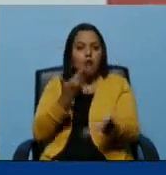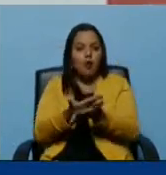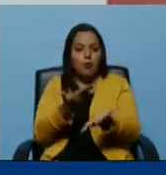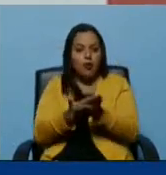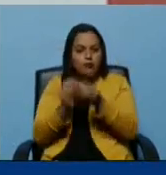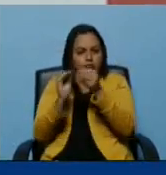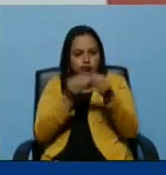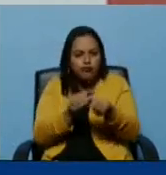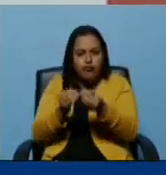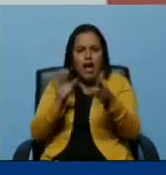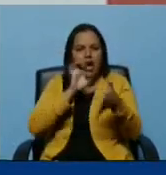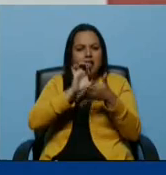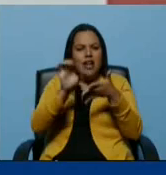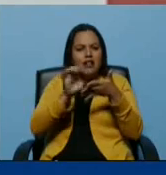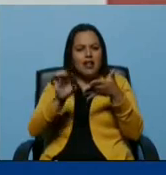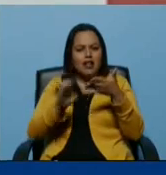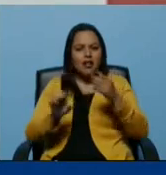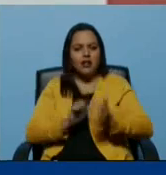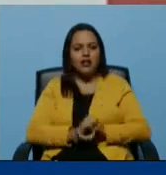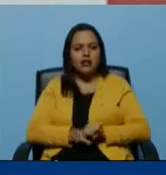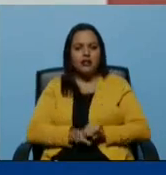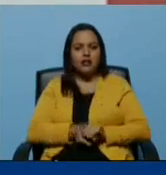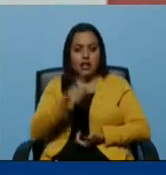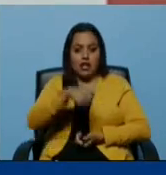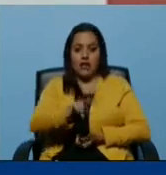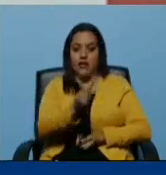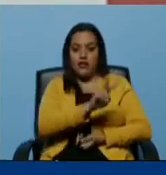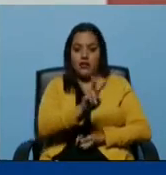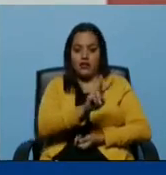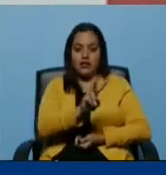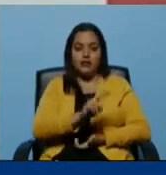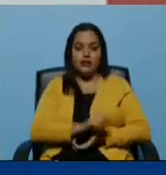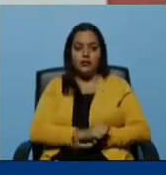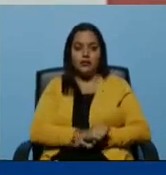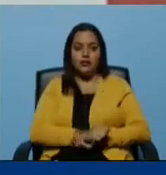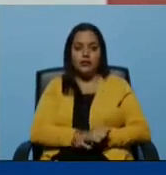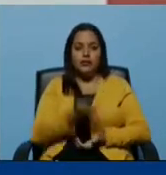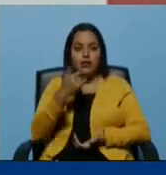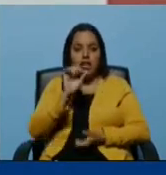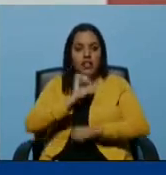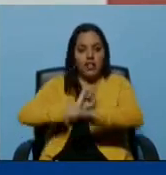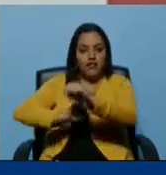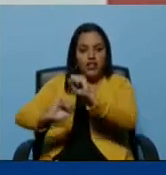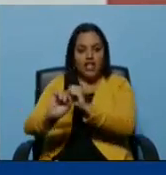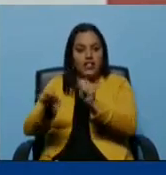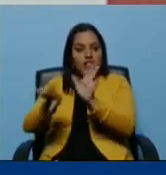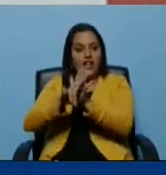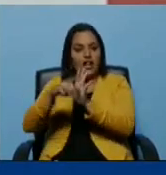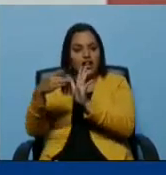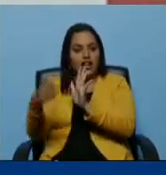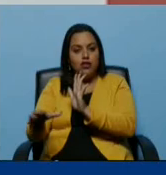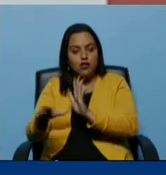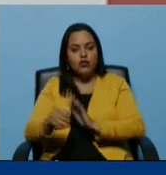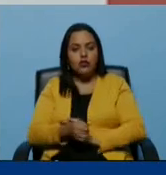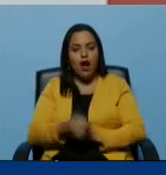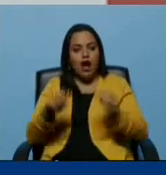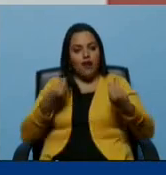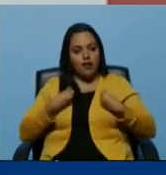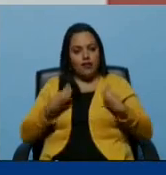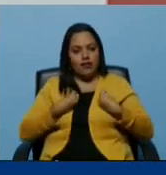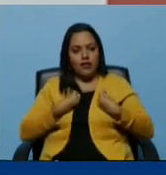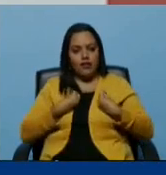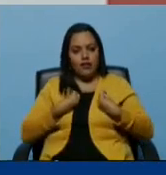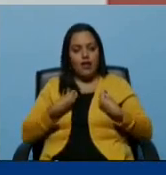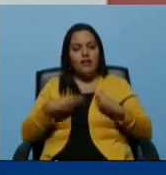afinar las estrategias de Venezuela, que está defendiendo su derecho a vivir,